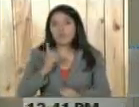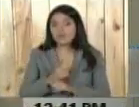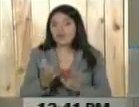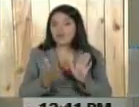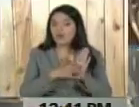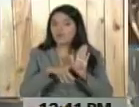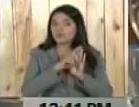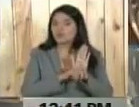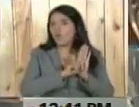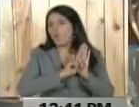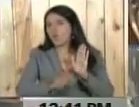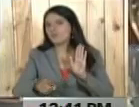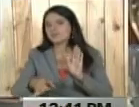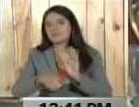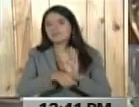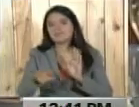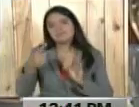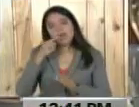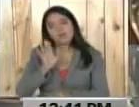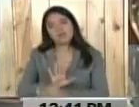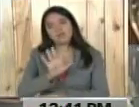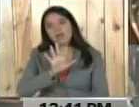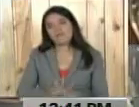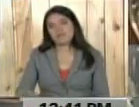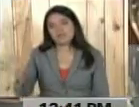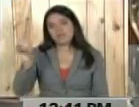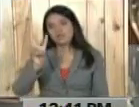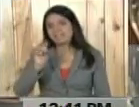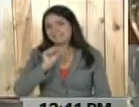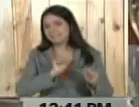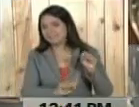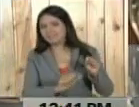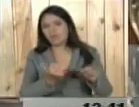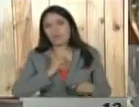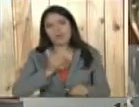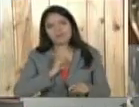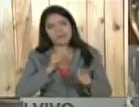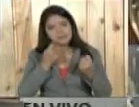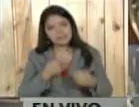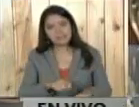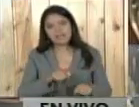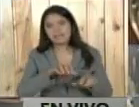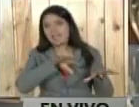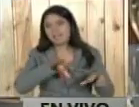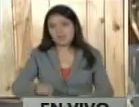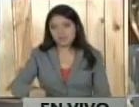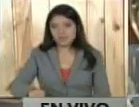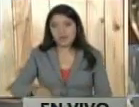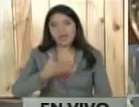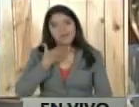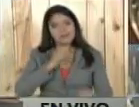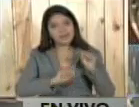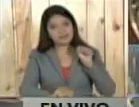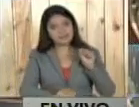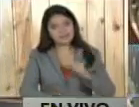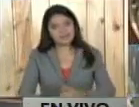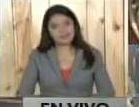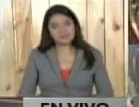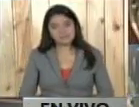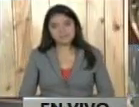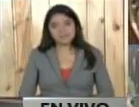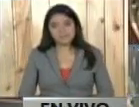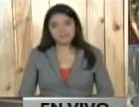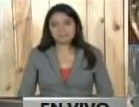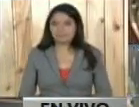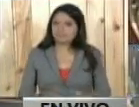constitución a proteger nuestro país y a rechazar cualquier intento de intervención. A rechazar, imagínense ustedes, cómo